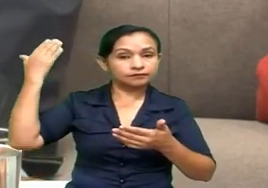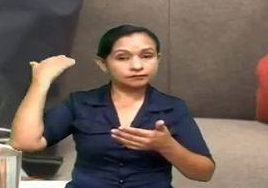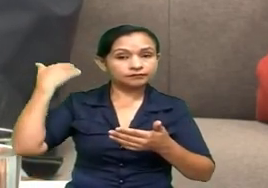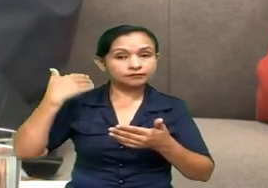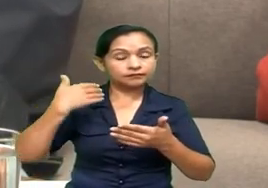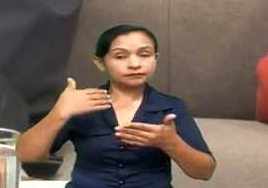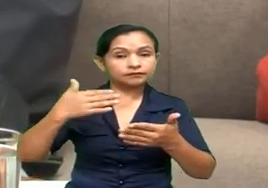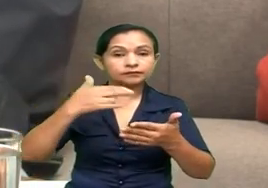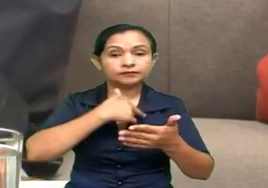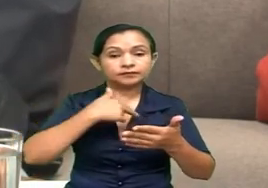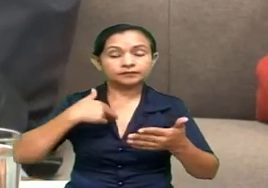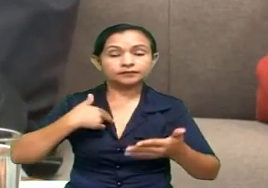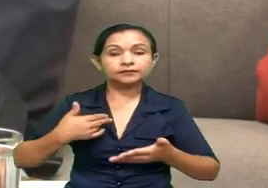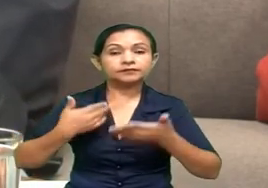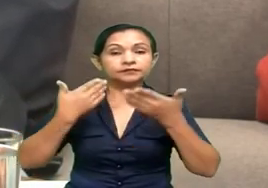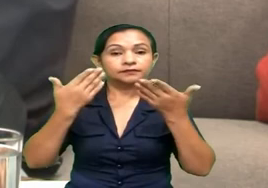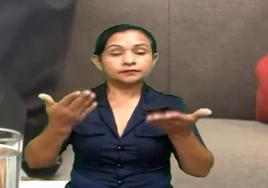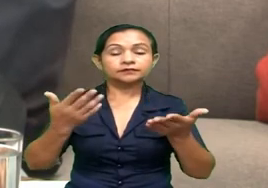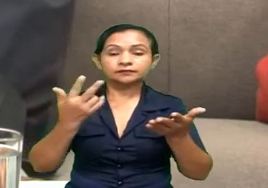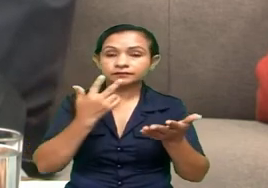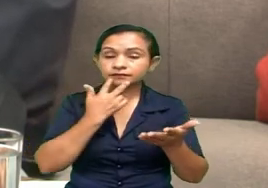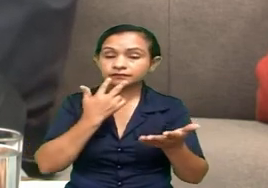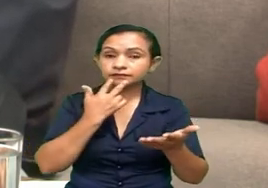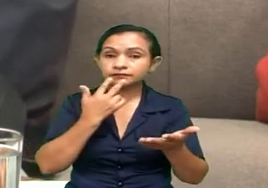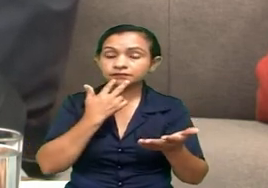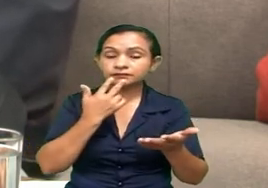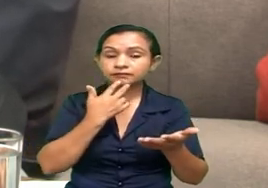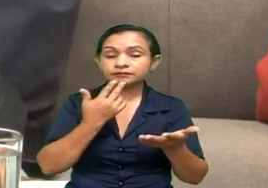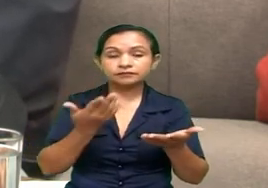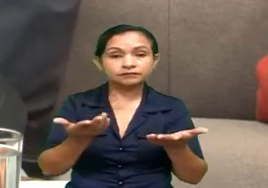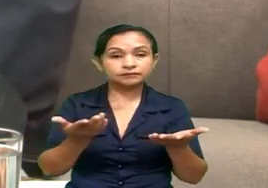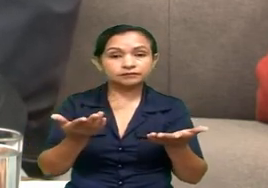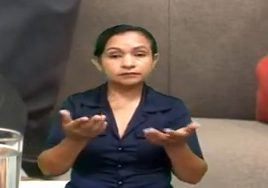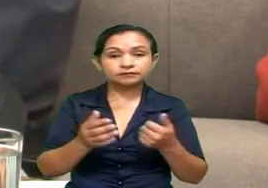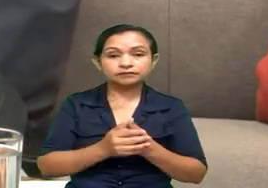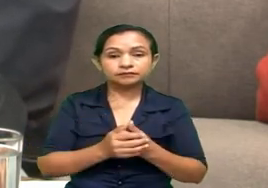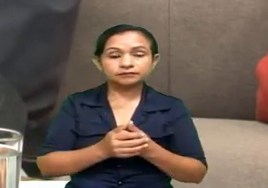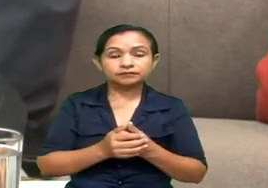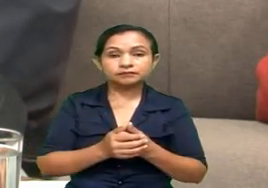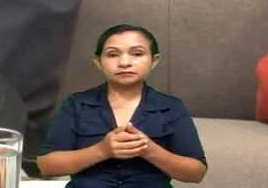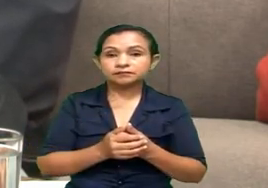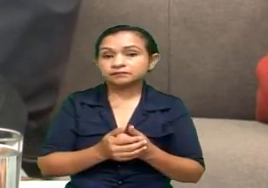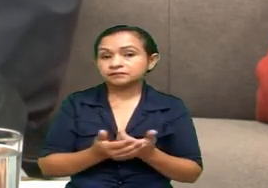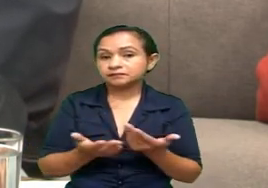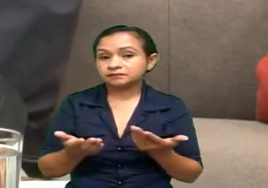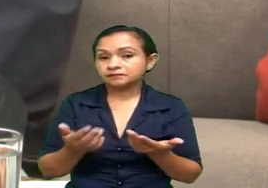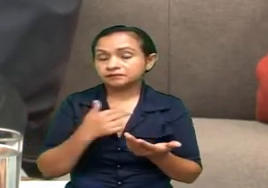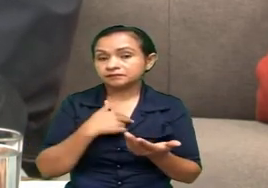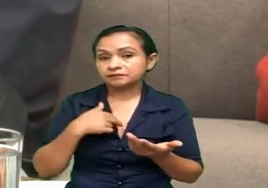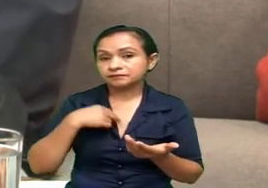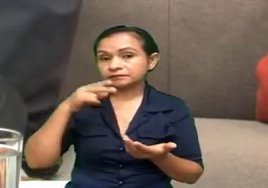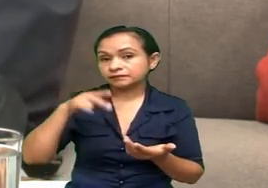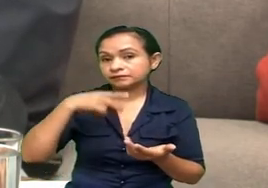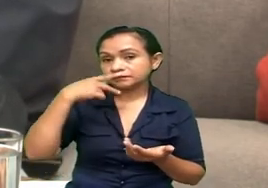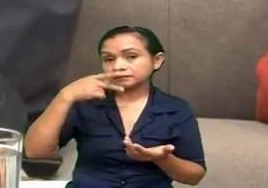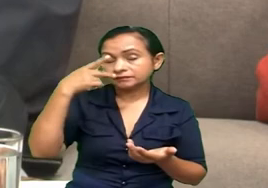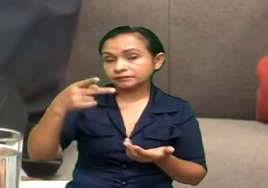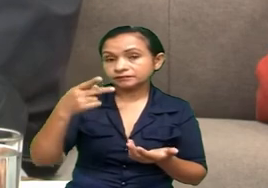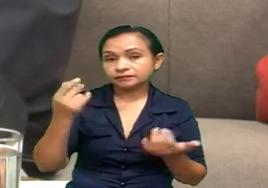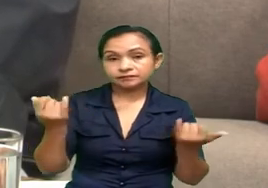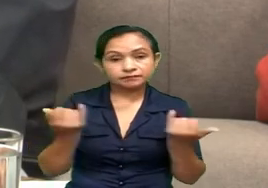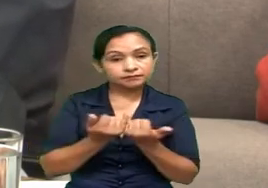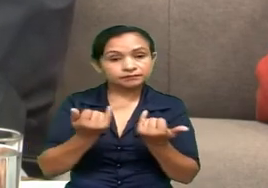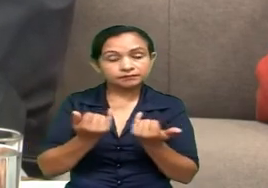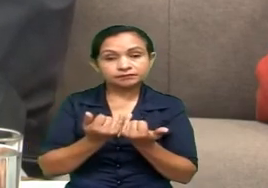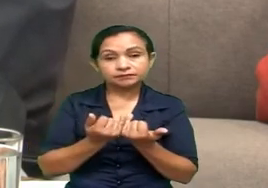lo han dado todo sin pedir nada. A mí me impresionó las palabras